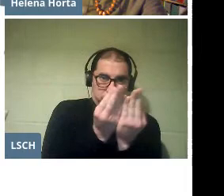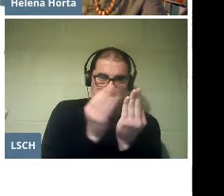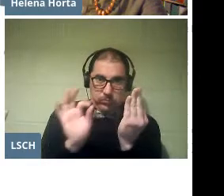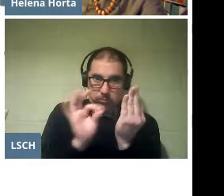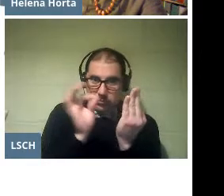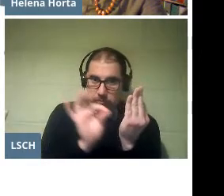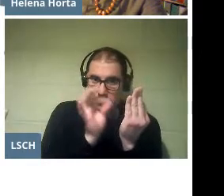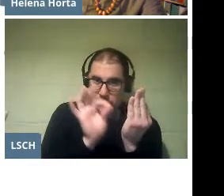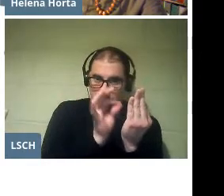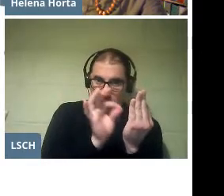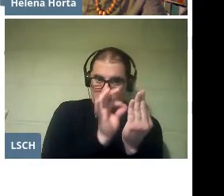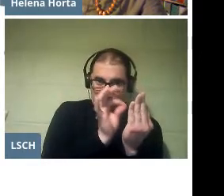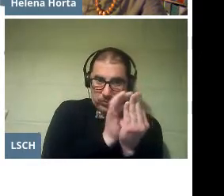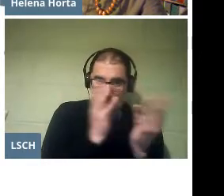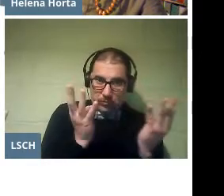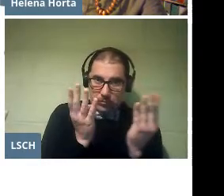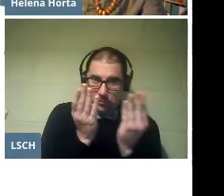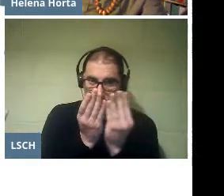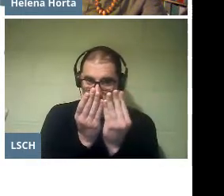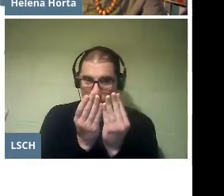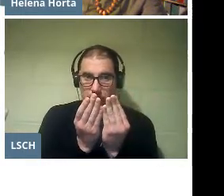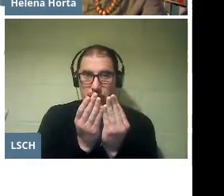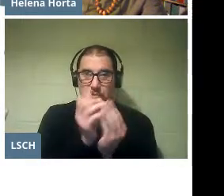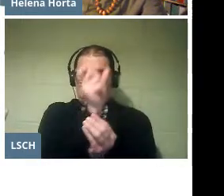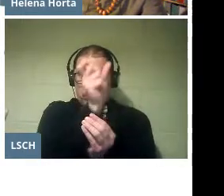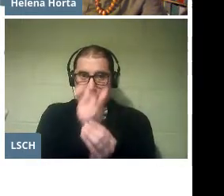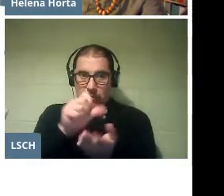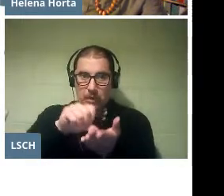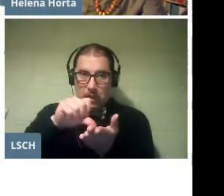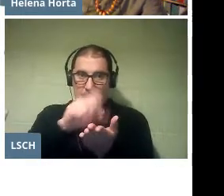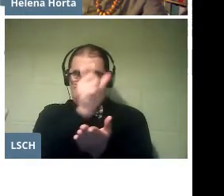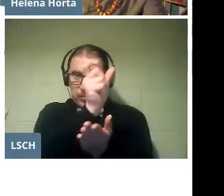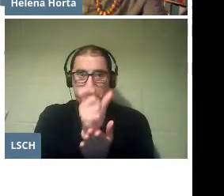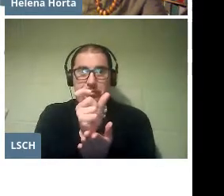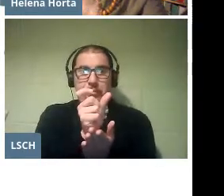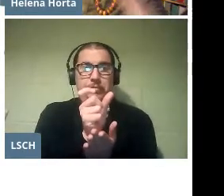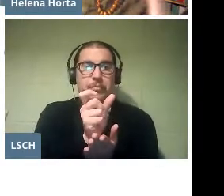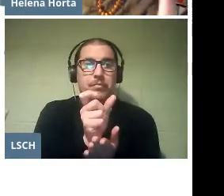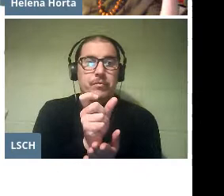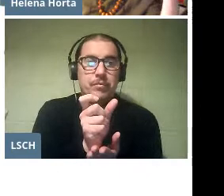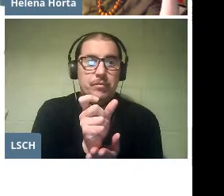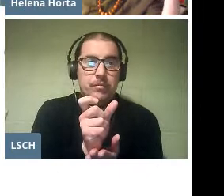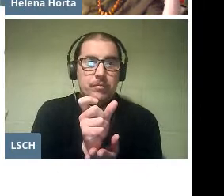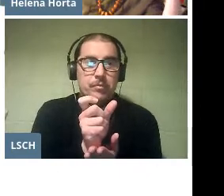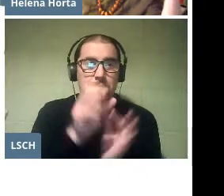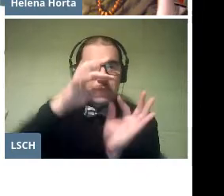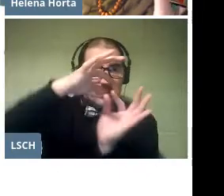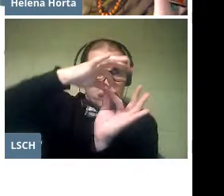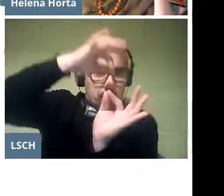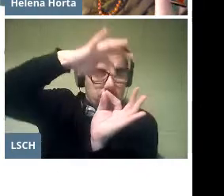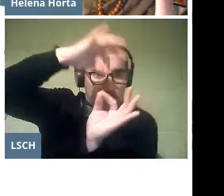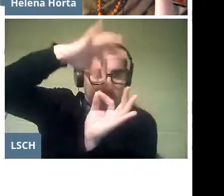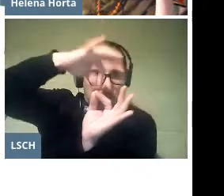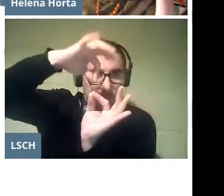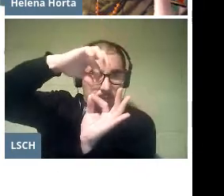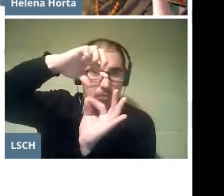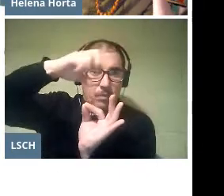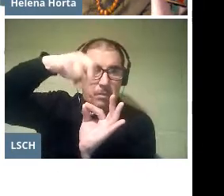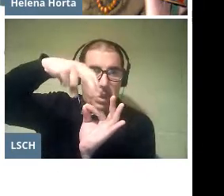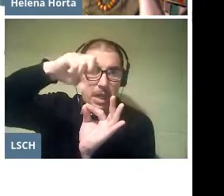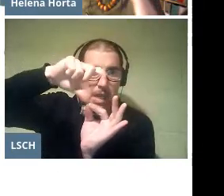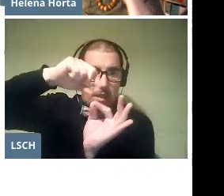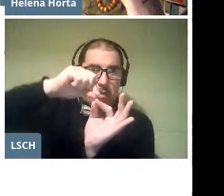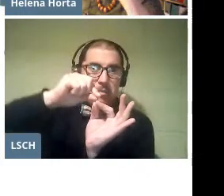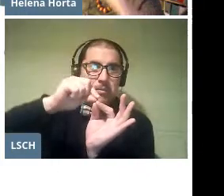algodón para unir los cálamos, y en el centro, por lo general, se disponían penachitos de